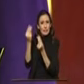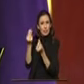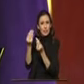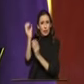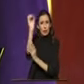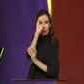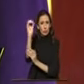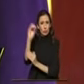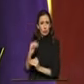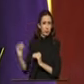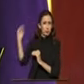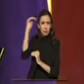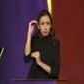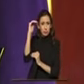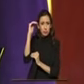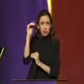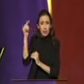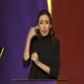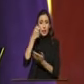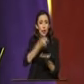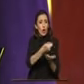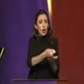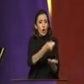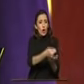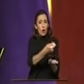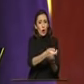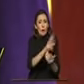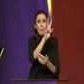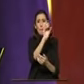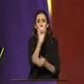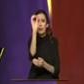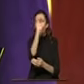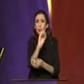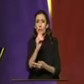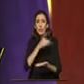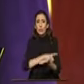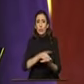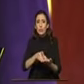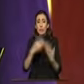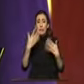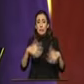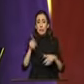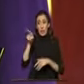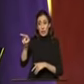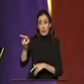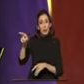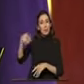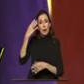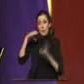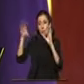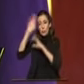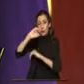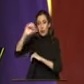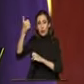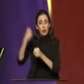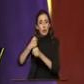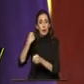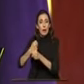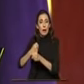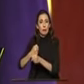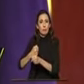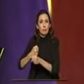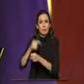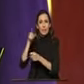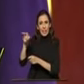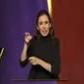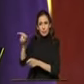intereses a nuestra pobre gente de hasta el 20% semanal, tendrán que dedicarse a otra cosa. Los